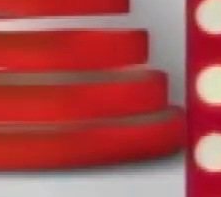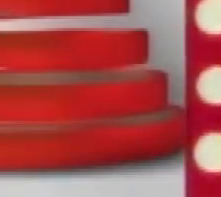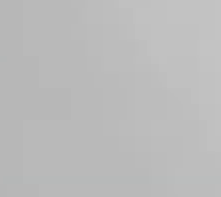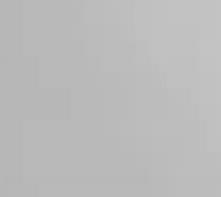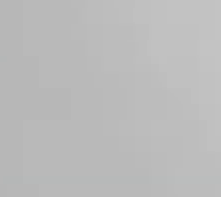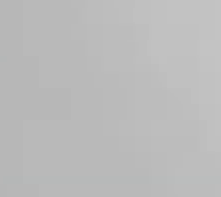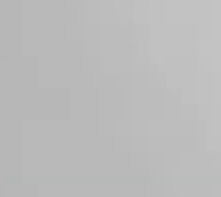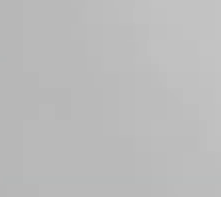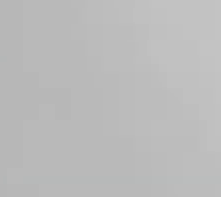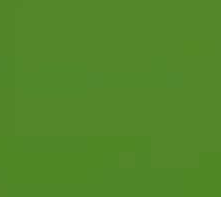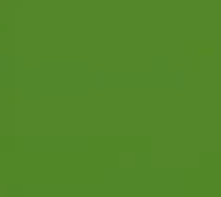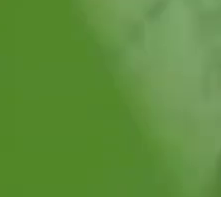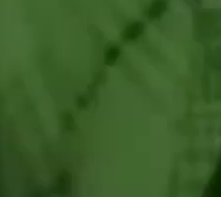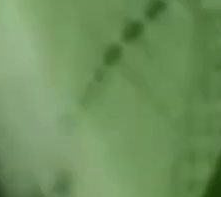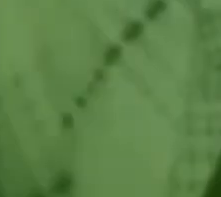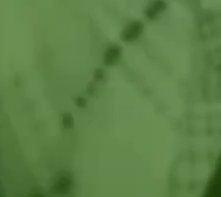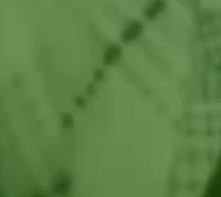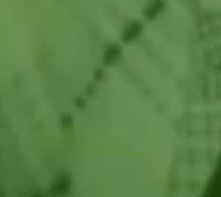la feria Claro.